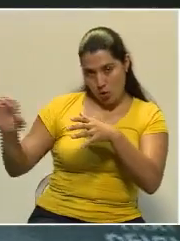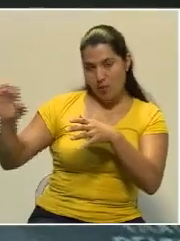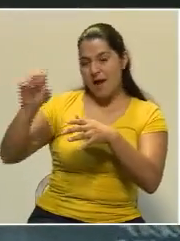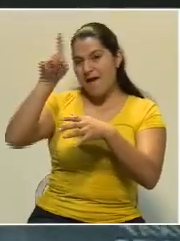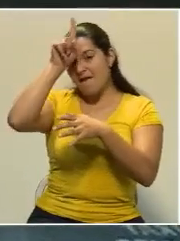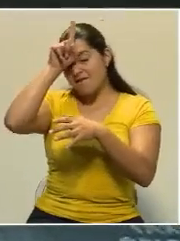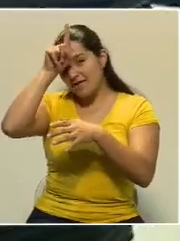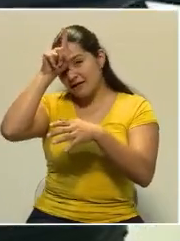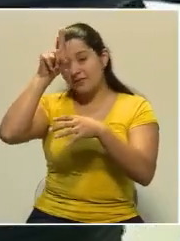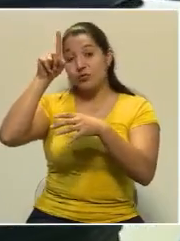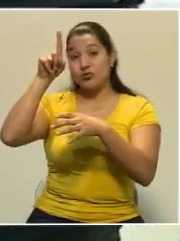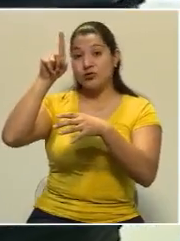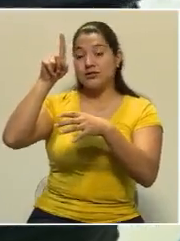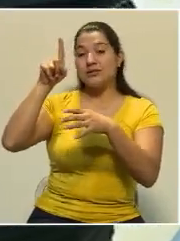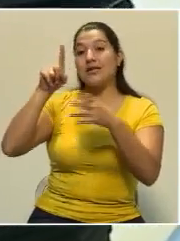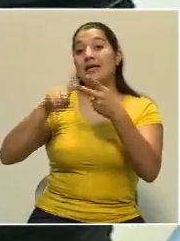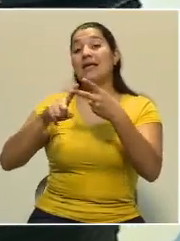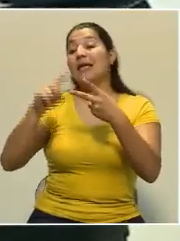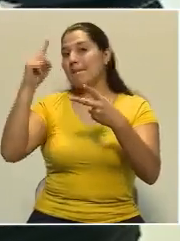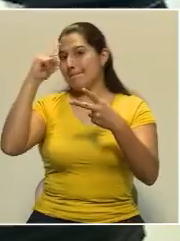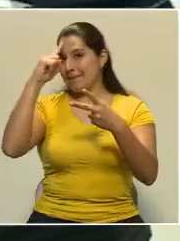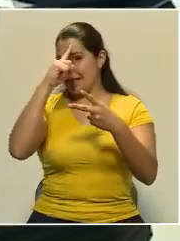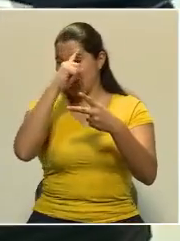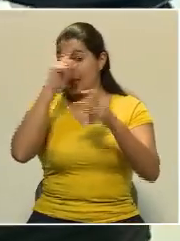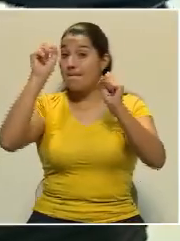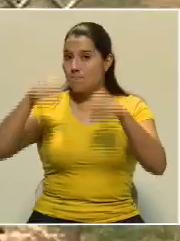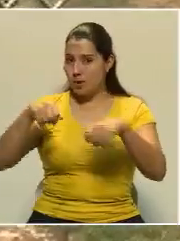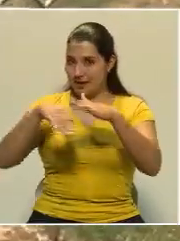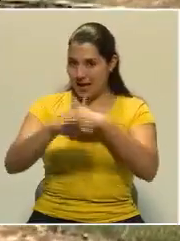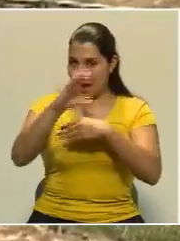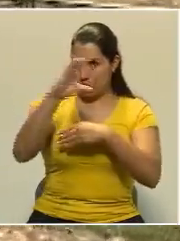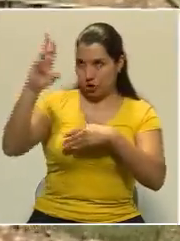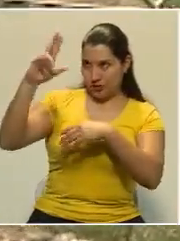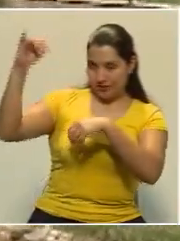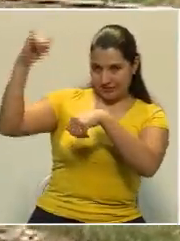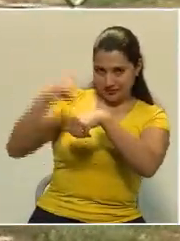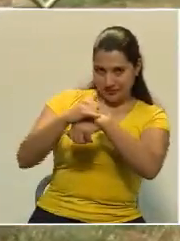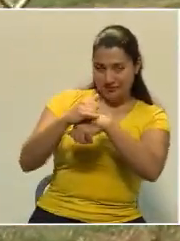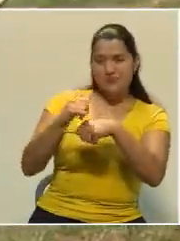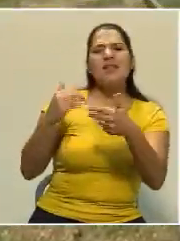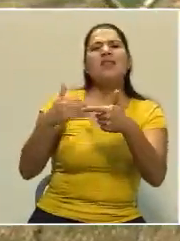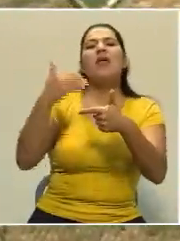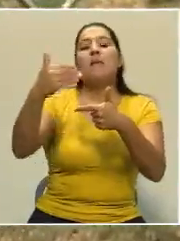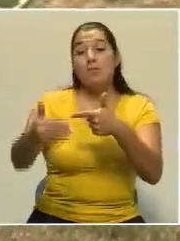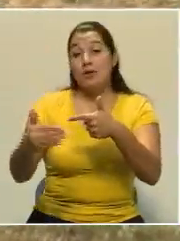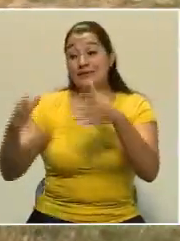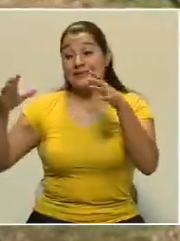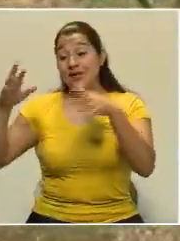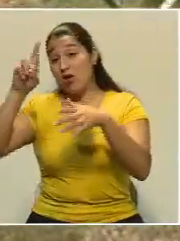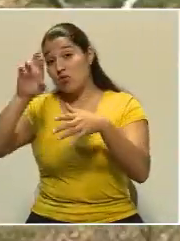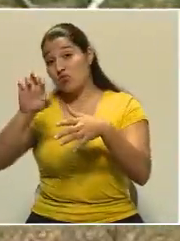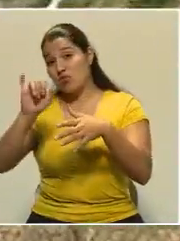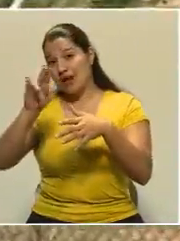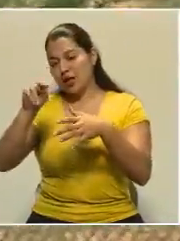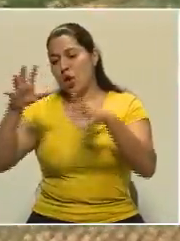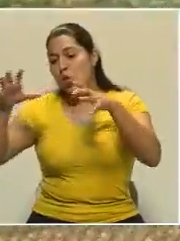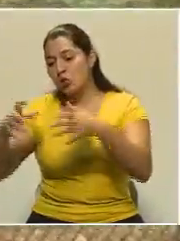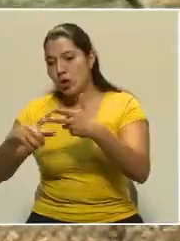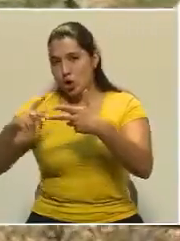y Madrid podrán ingresar al país. Gradualmente se permitirán vuelos también del Reino Unido y Canadá. Sin embargo,